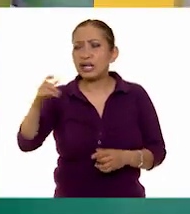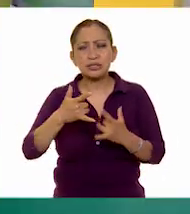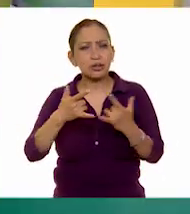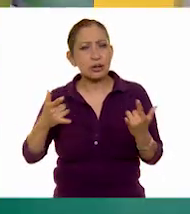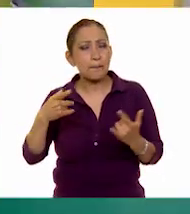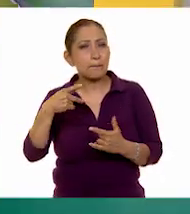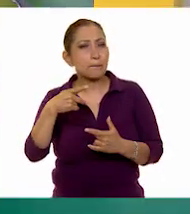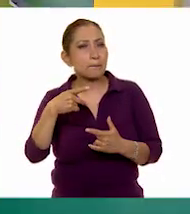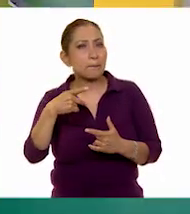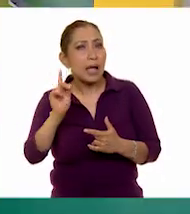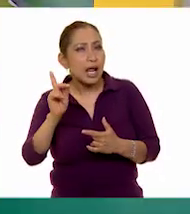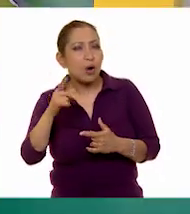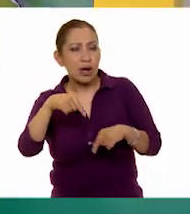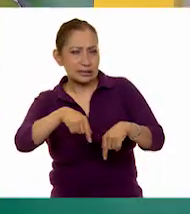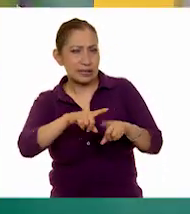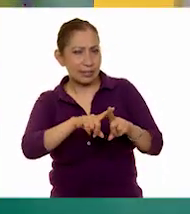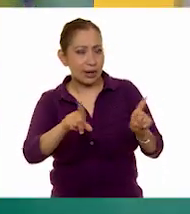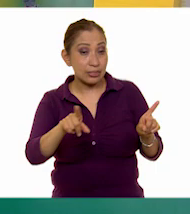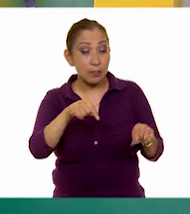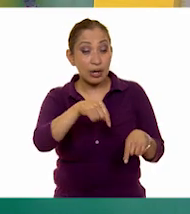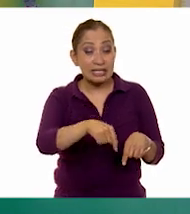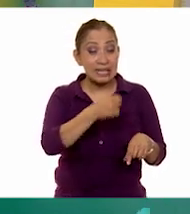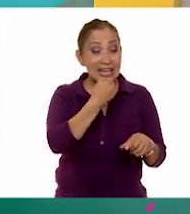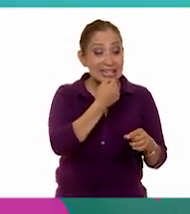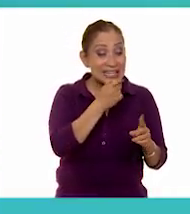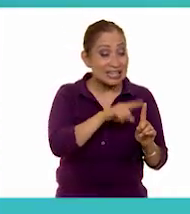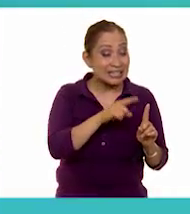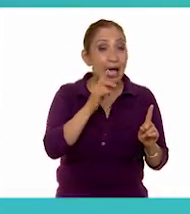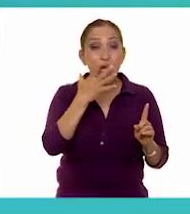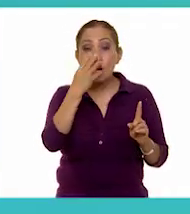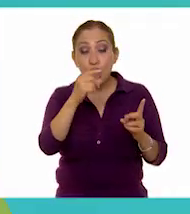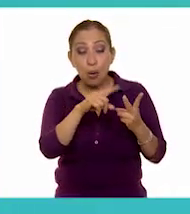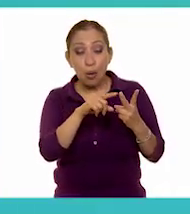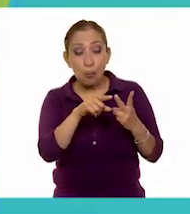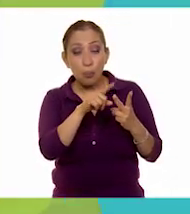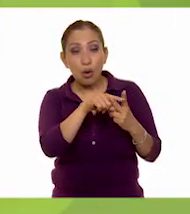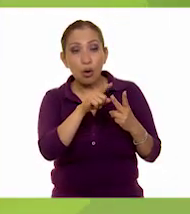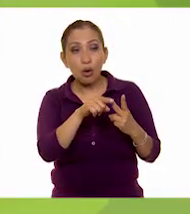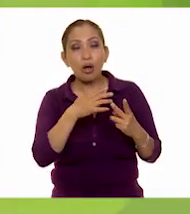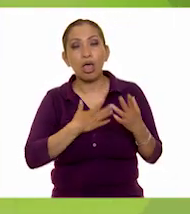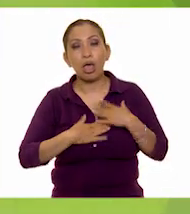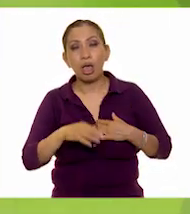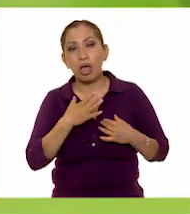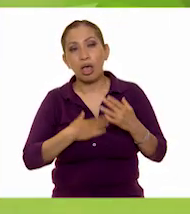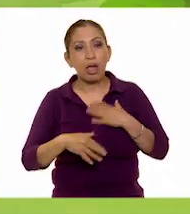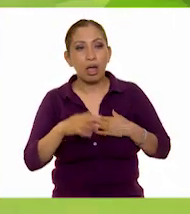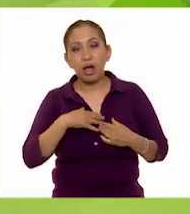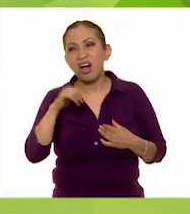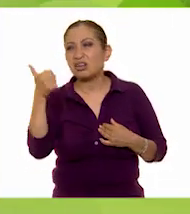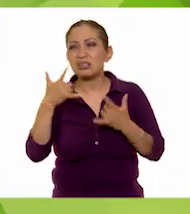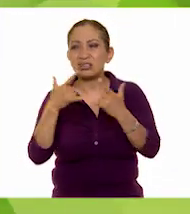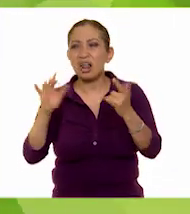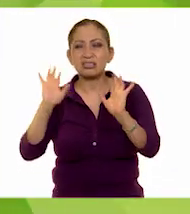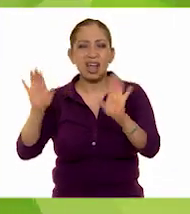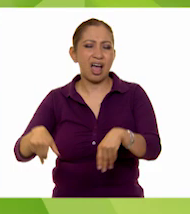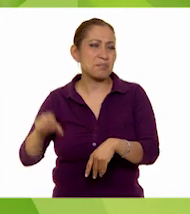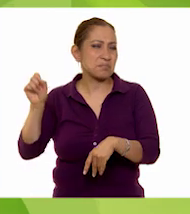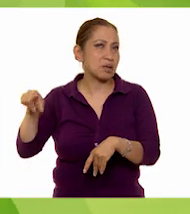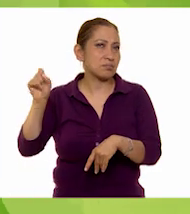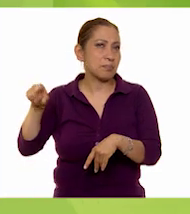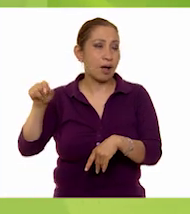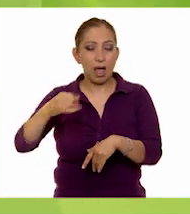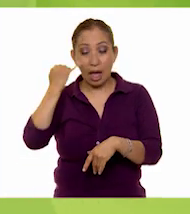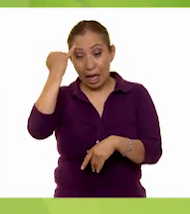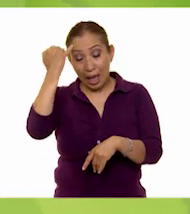historia, esta es diferente, porque esta niña y este lobo se cansaron de la otra historia. Así